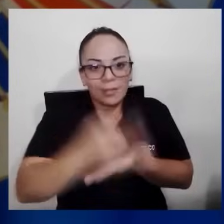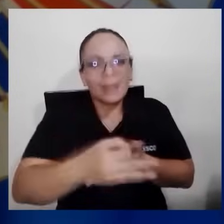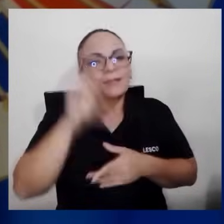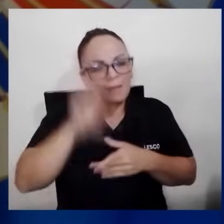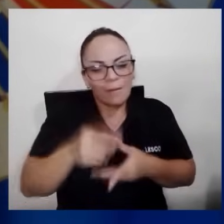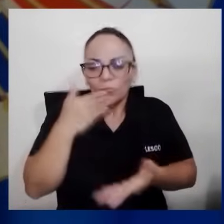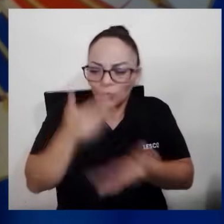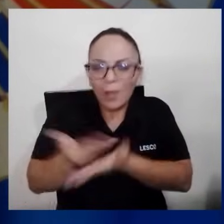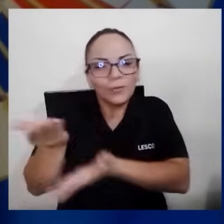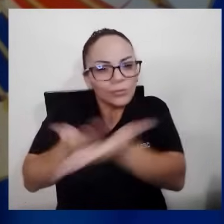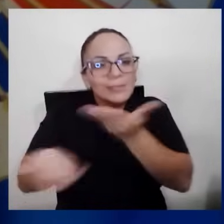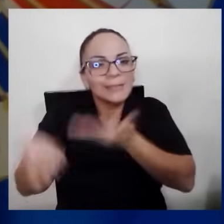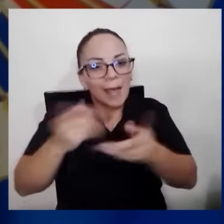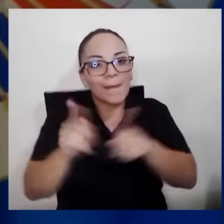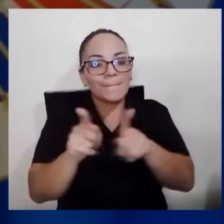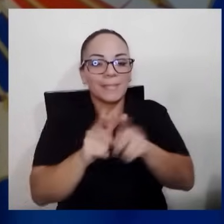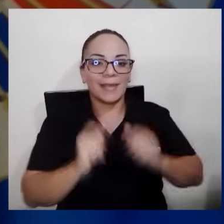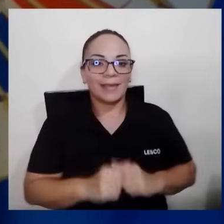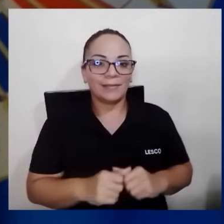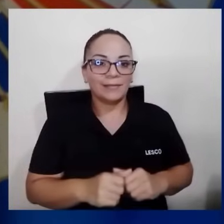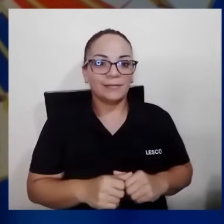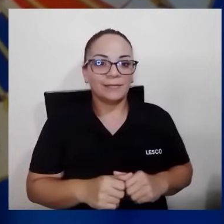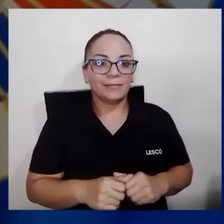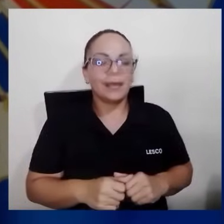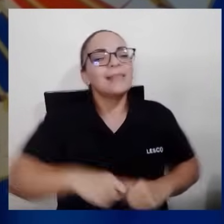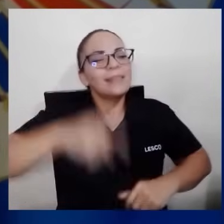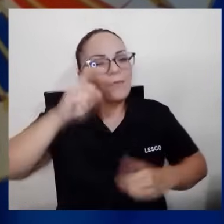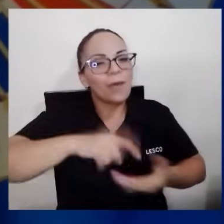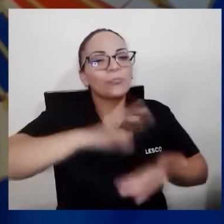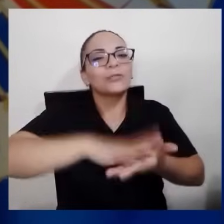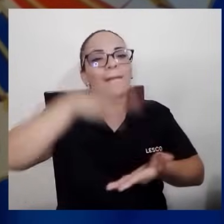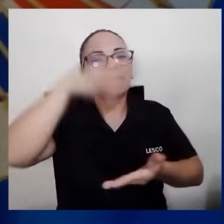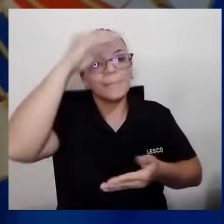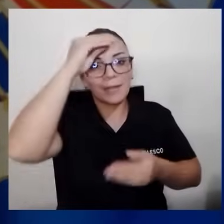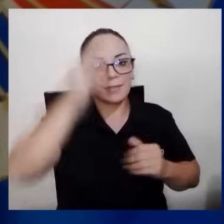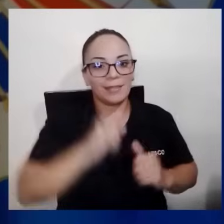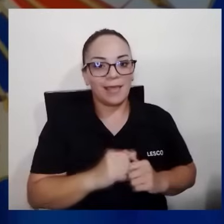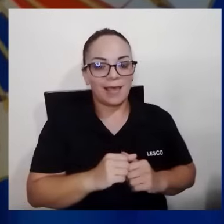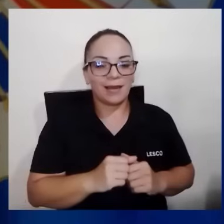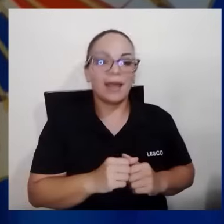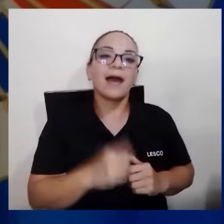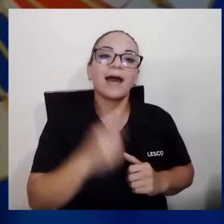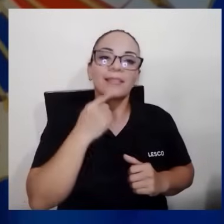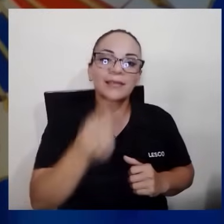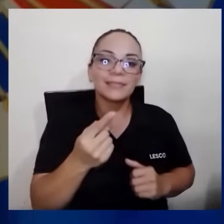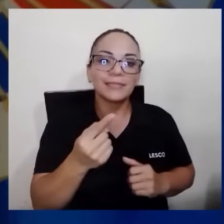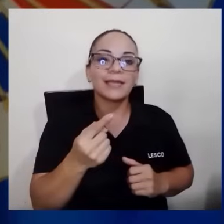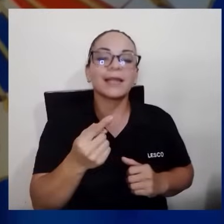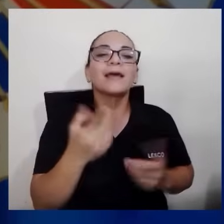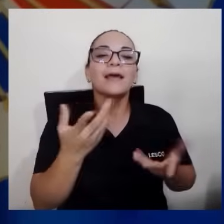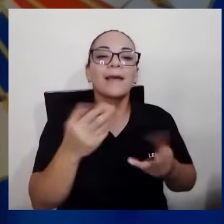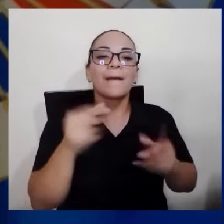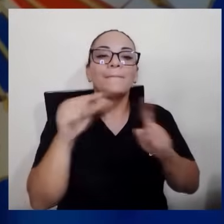fronteras que tenemos que aprender a decir nosotros